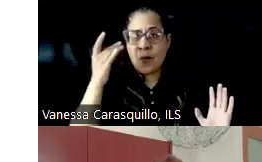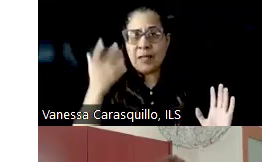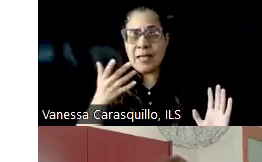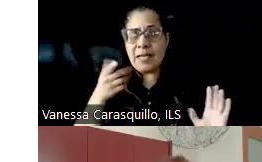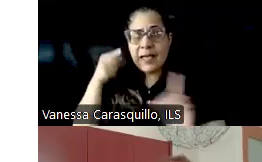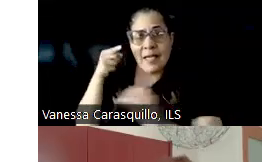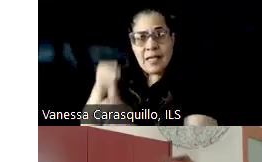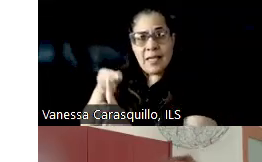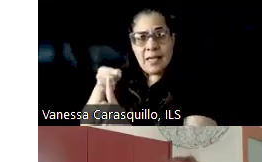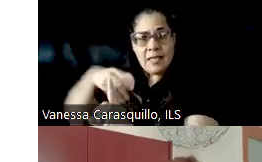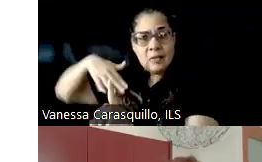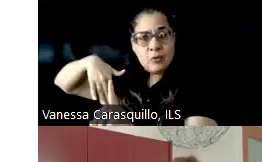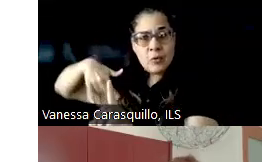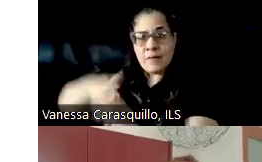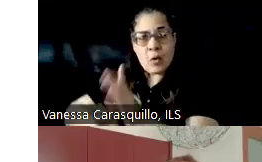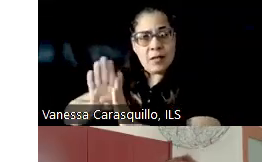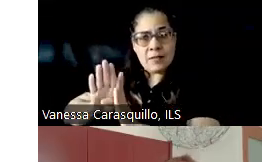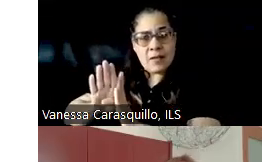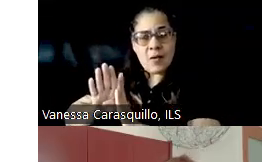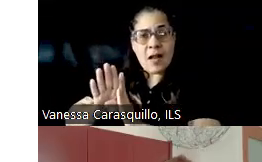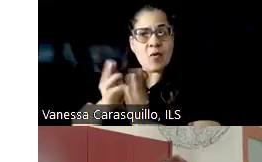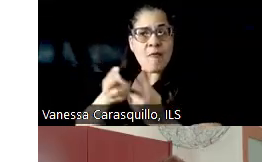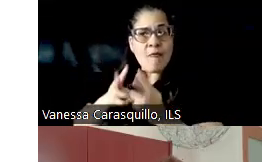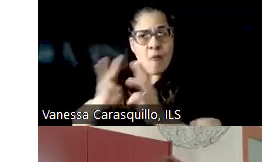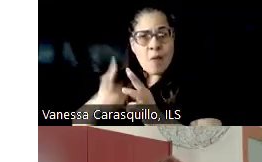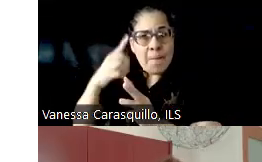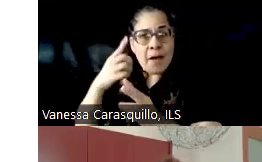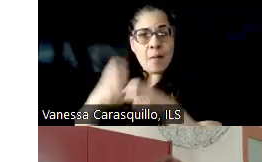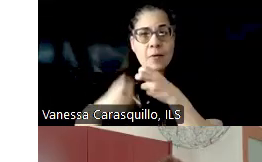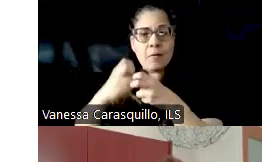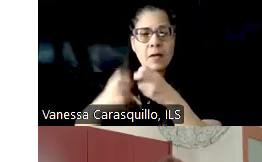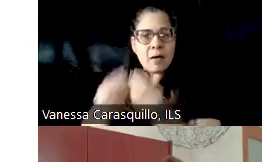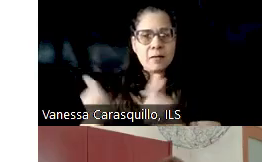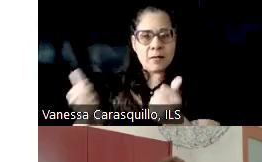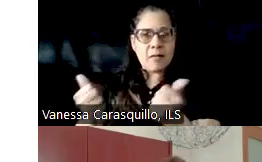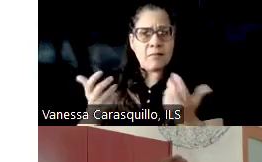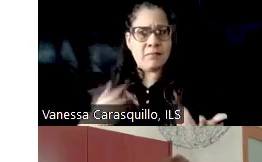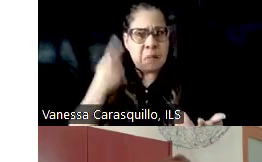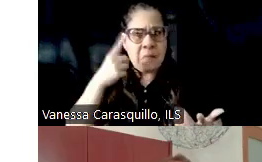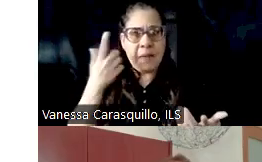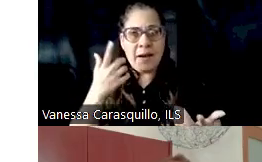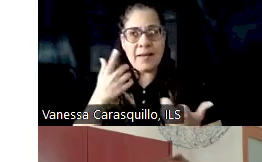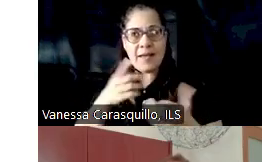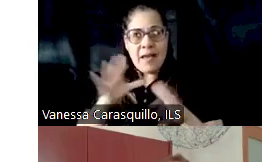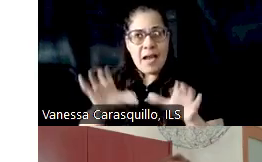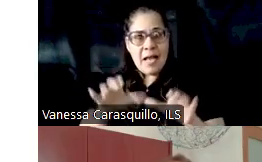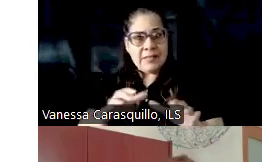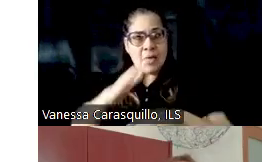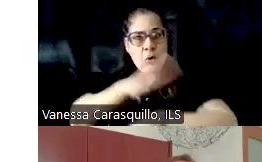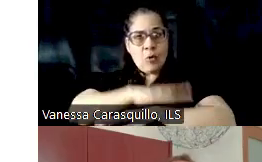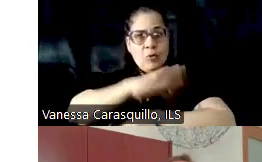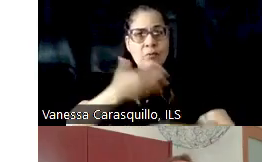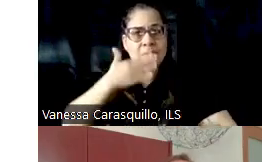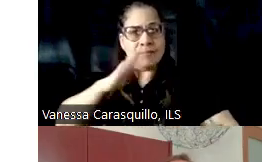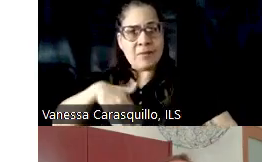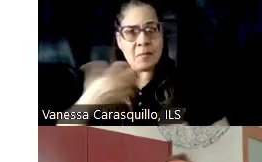una estrategia de manejo de solución de problemas para que no recurra a una conducta maladaptativa con una